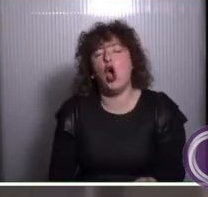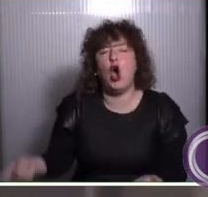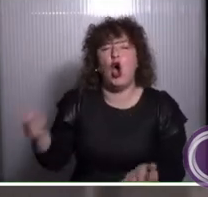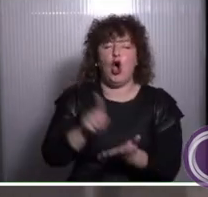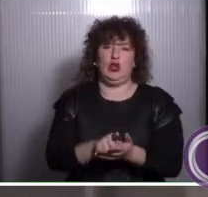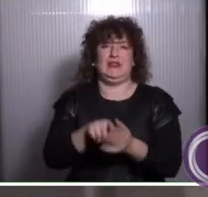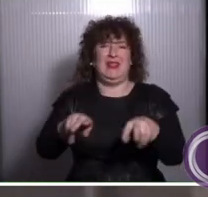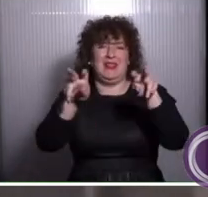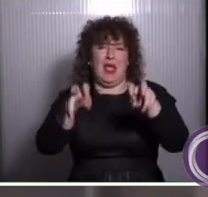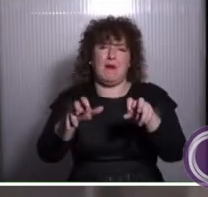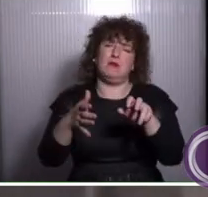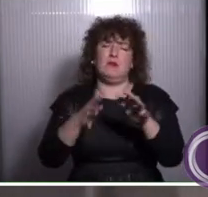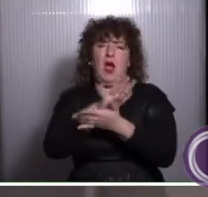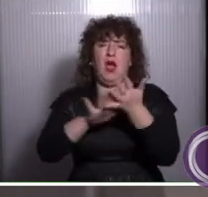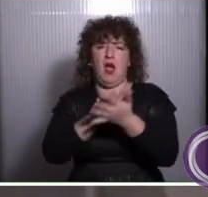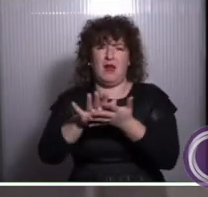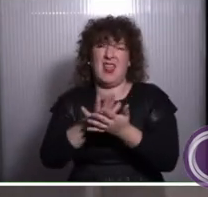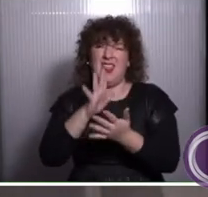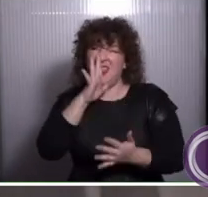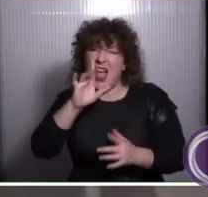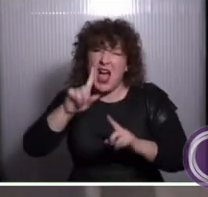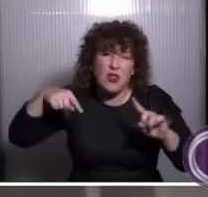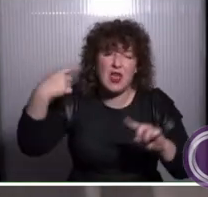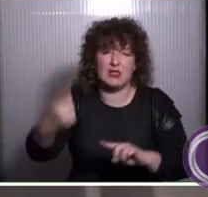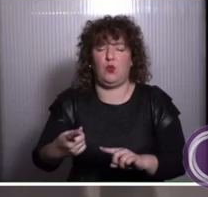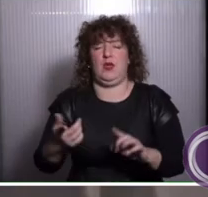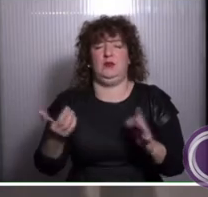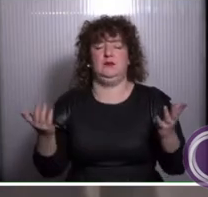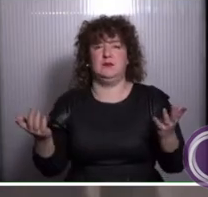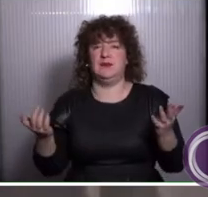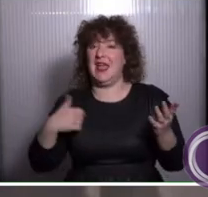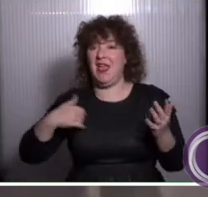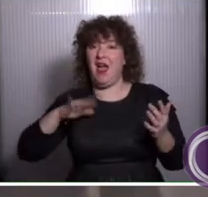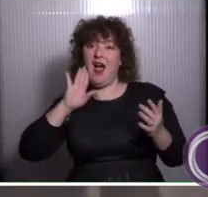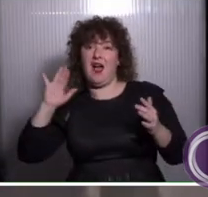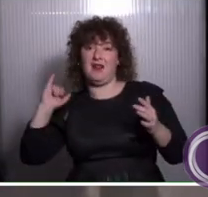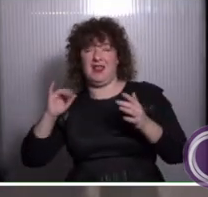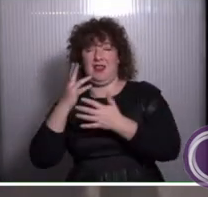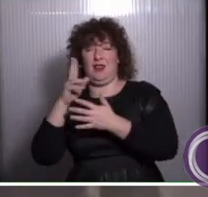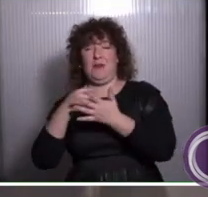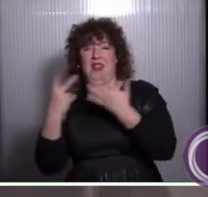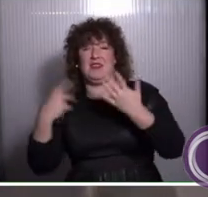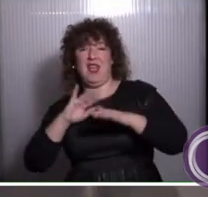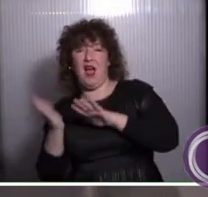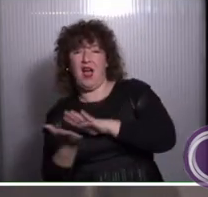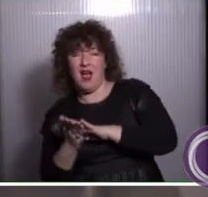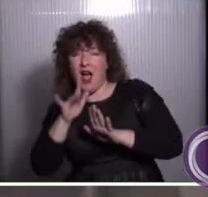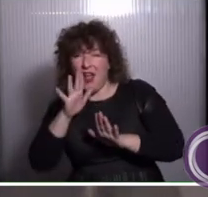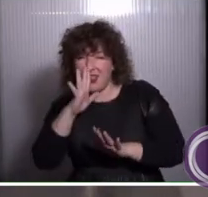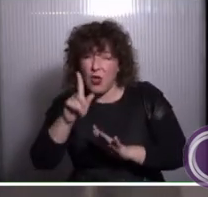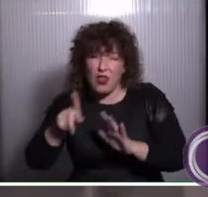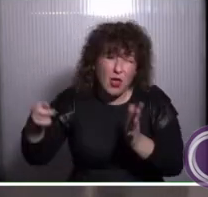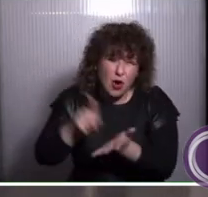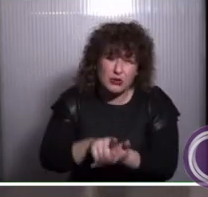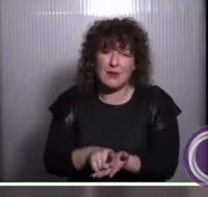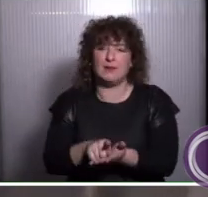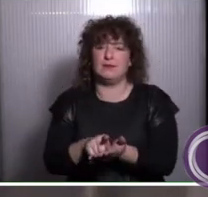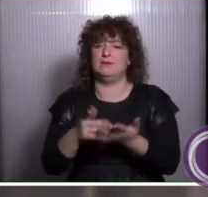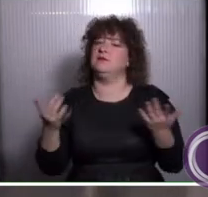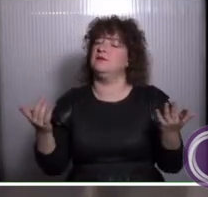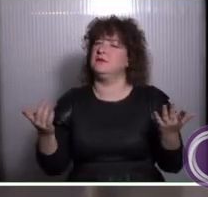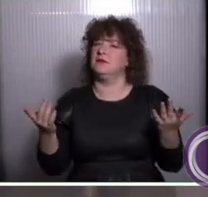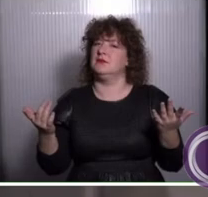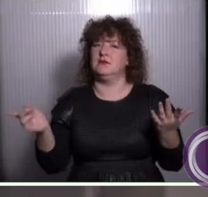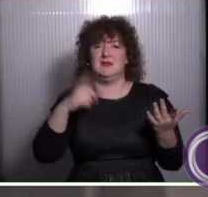volver a sacarlo 5 años después, cuando tuvieron que archivarlo. Y además, se supone que tienen